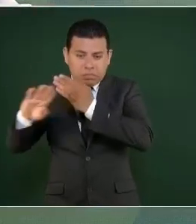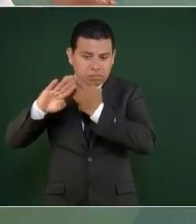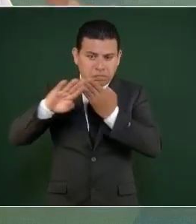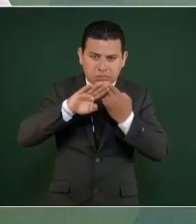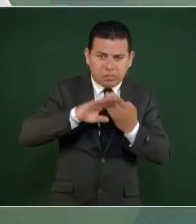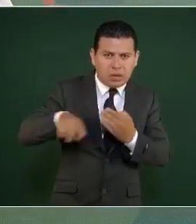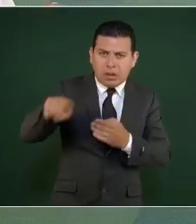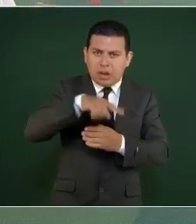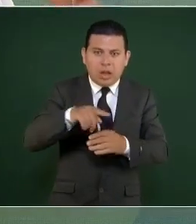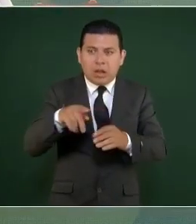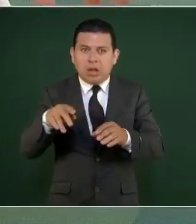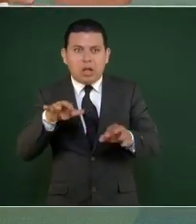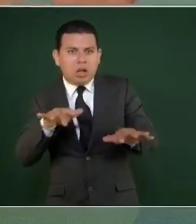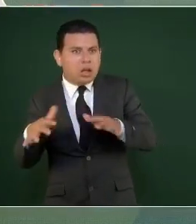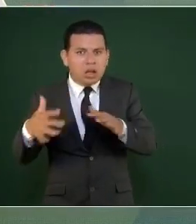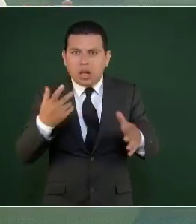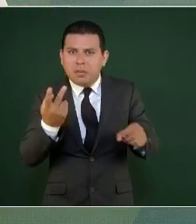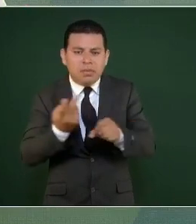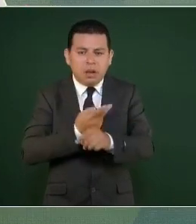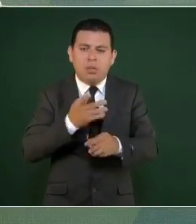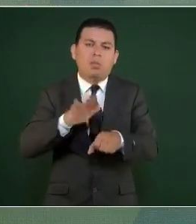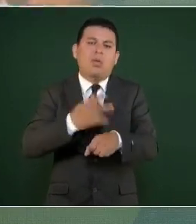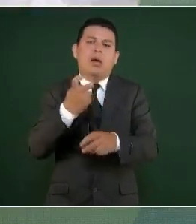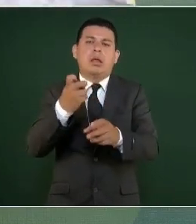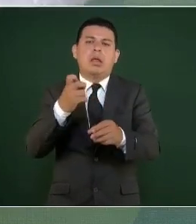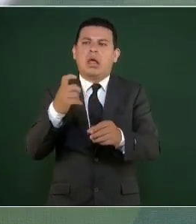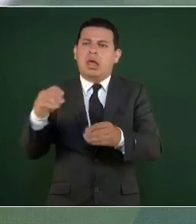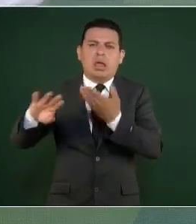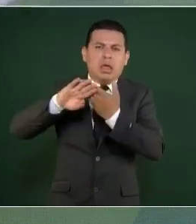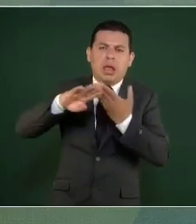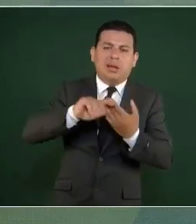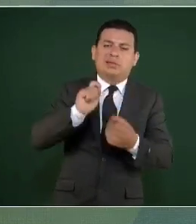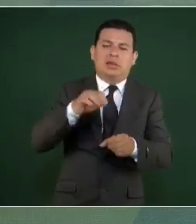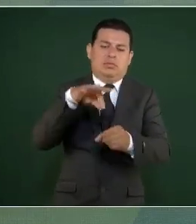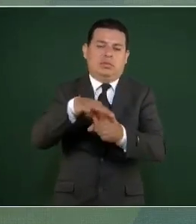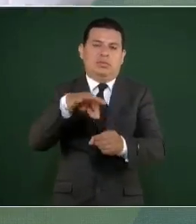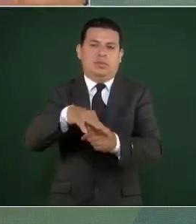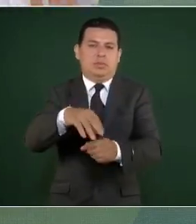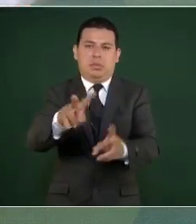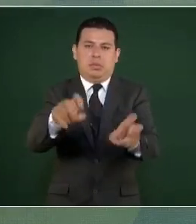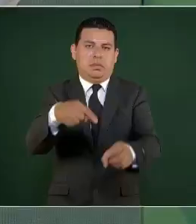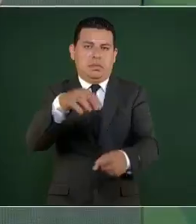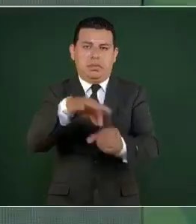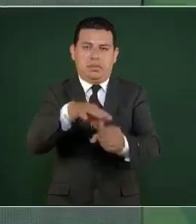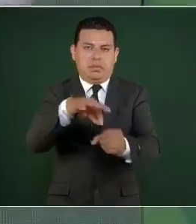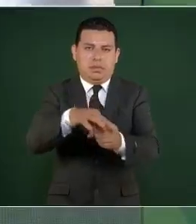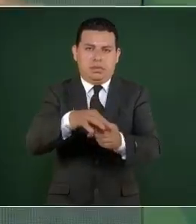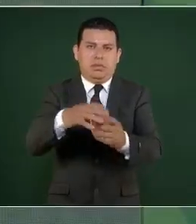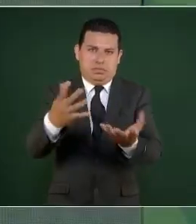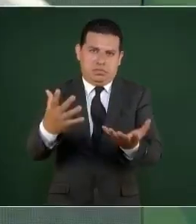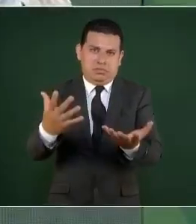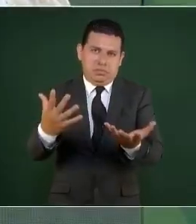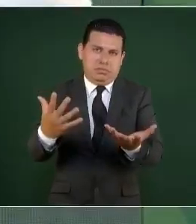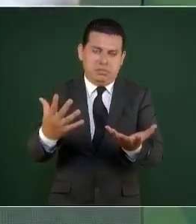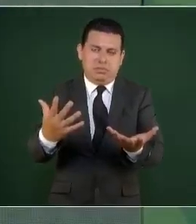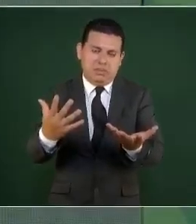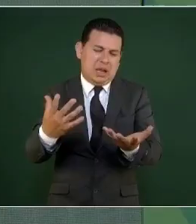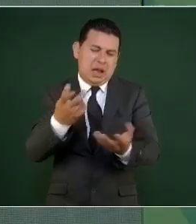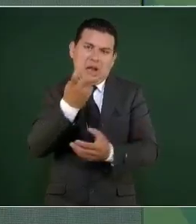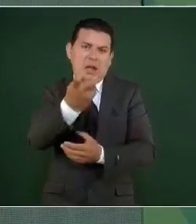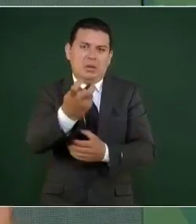con el asunto electoral, de parte de alguien, estoy hablando en sentido figurado,